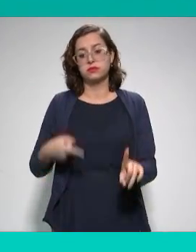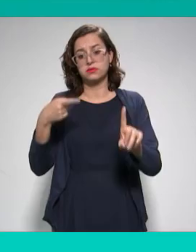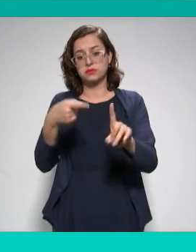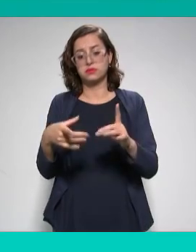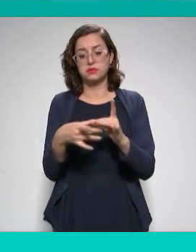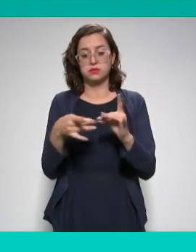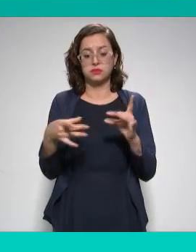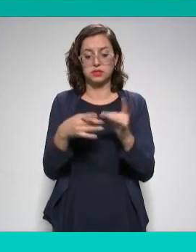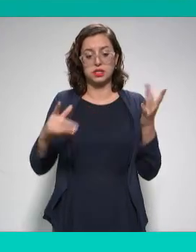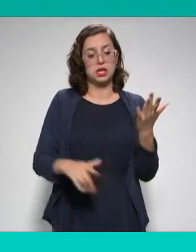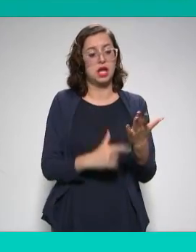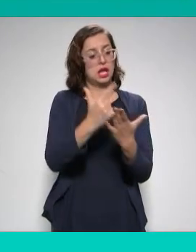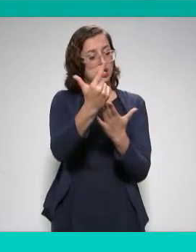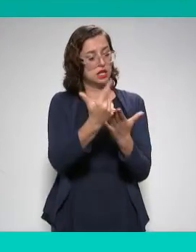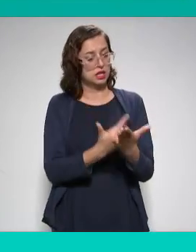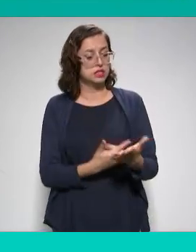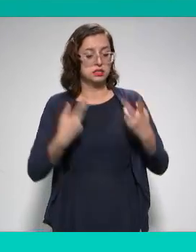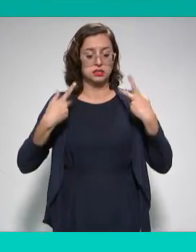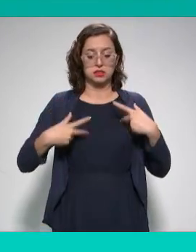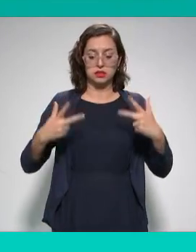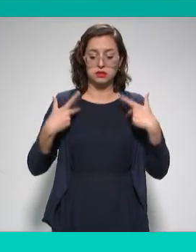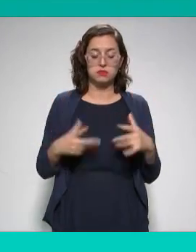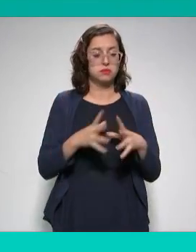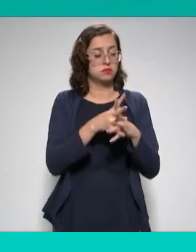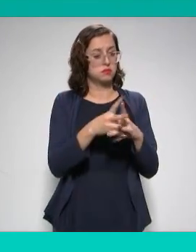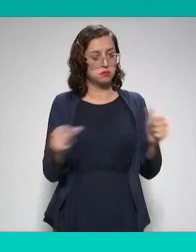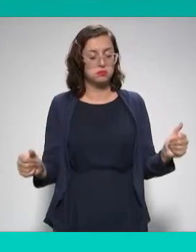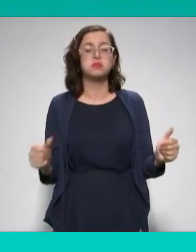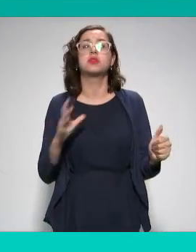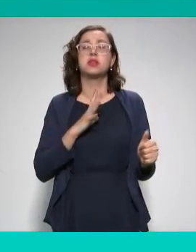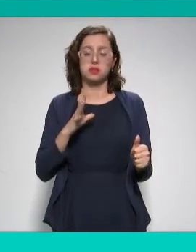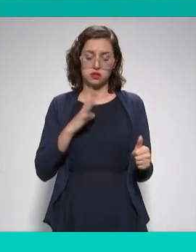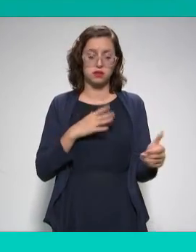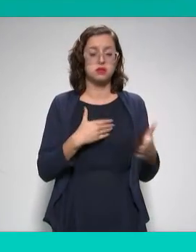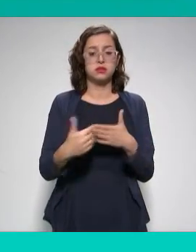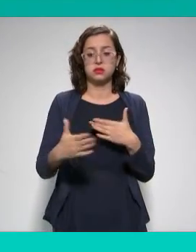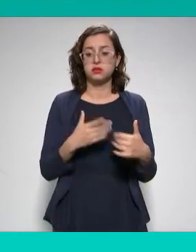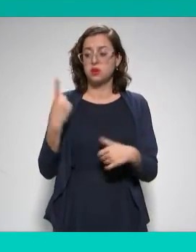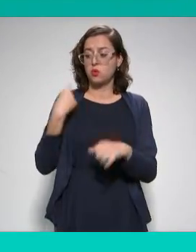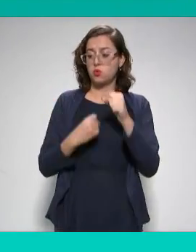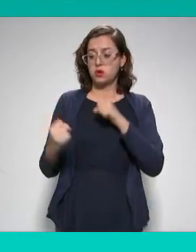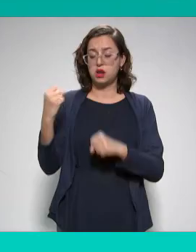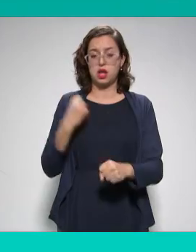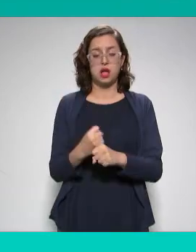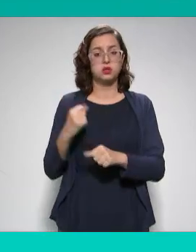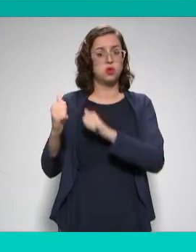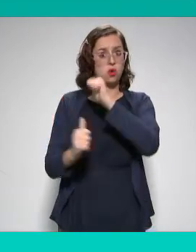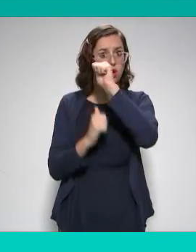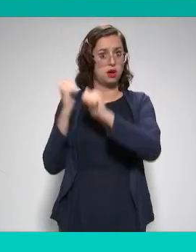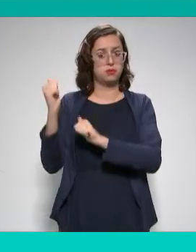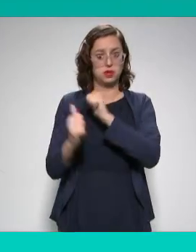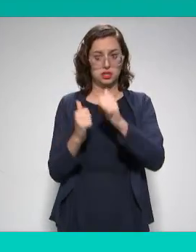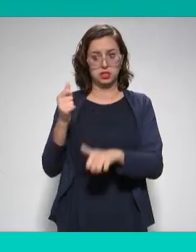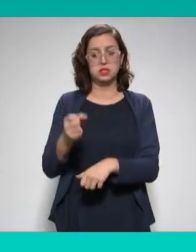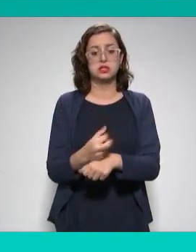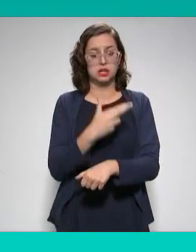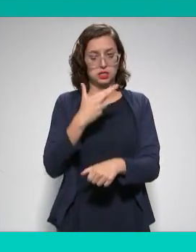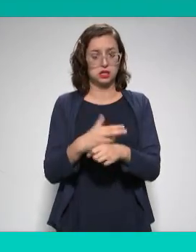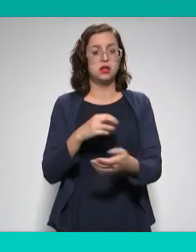cuenta con una lista de personas desaparecidas actualizada hasta abril del año pasado por parte del secretariado